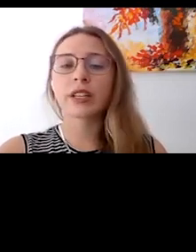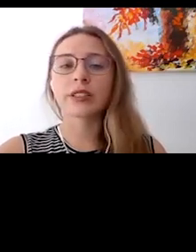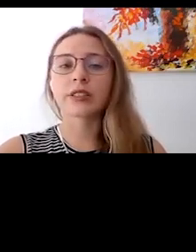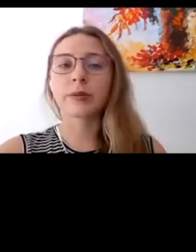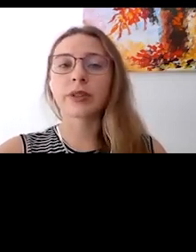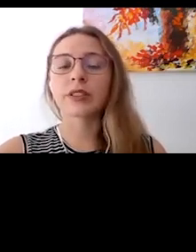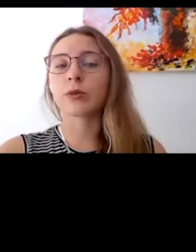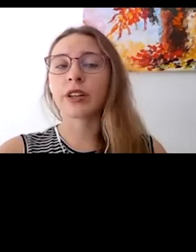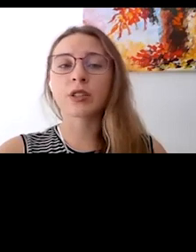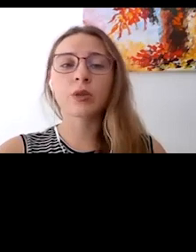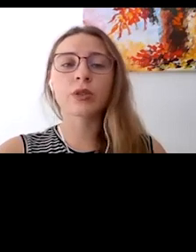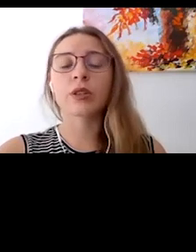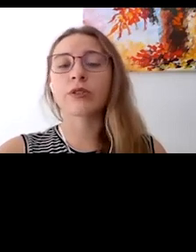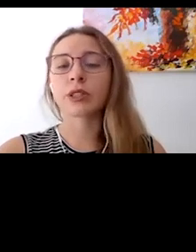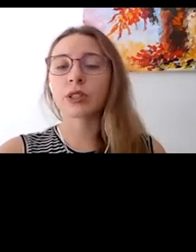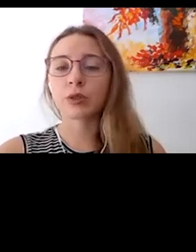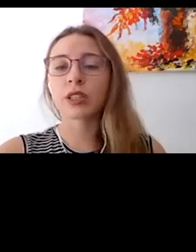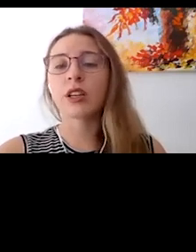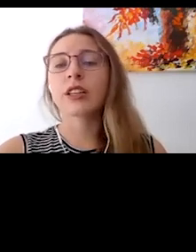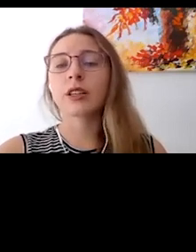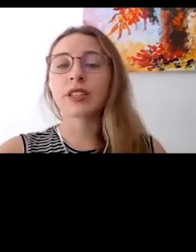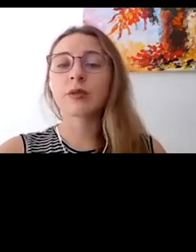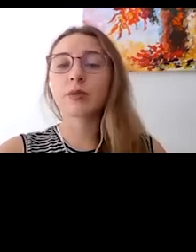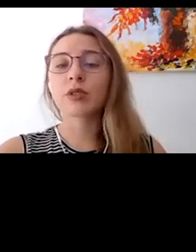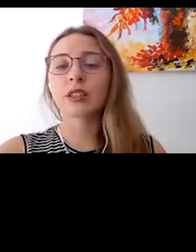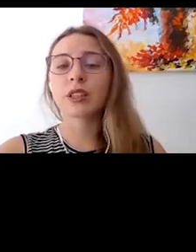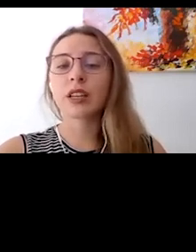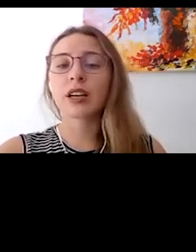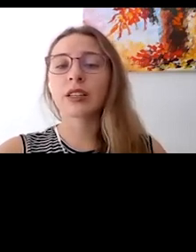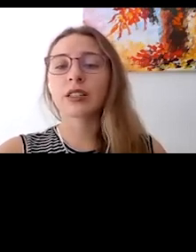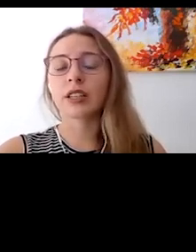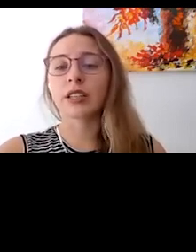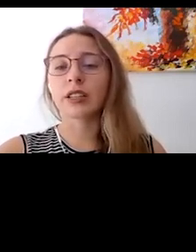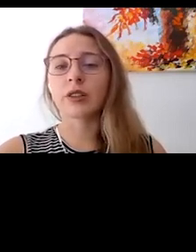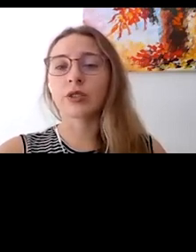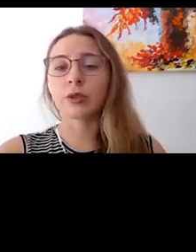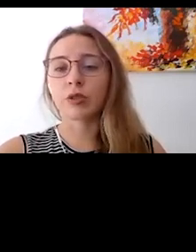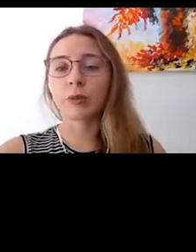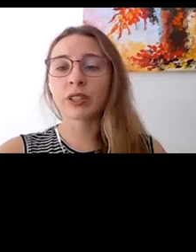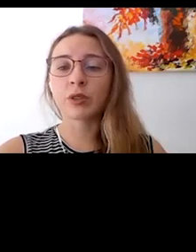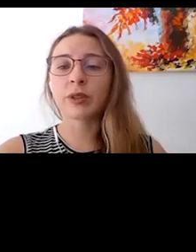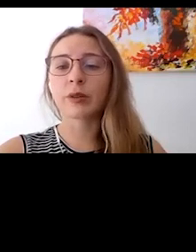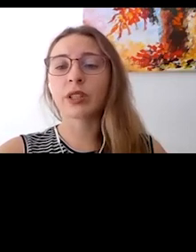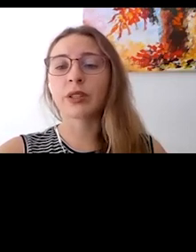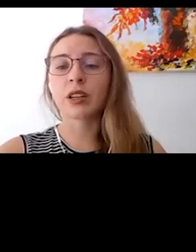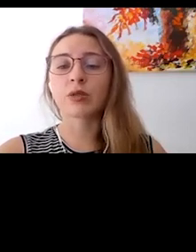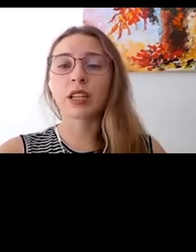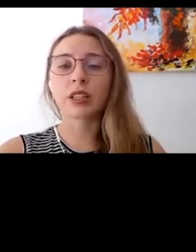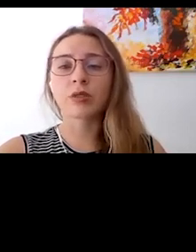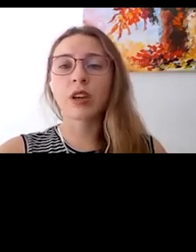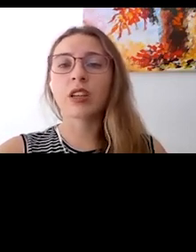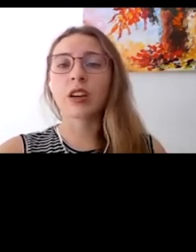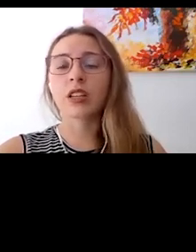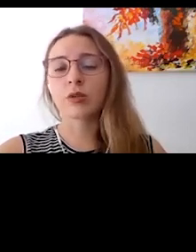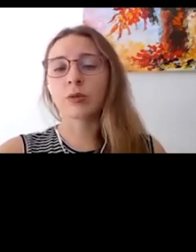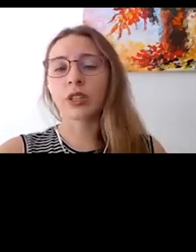persona presente posible riesgo o tenga una enfermedad contagiosa, también es importante que hagan del conocimiento al patrón para que puedan evitar los